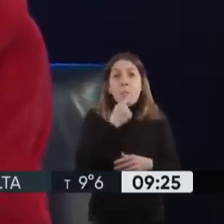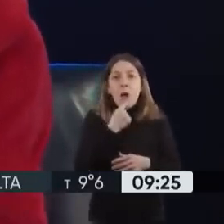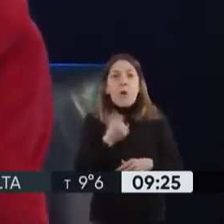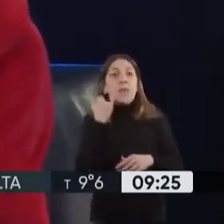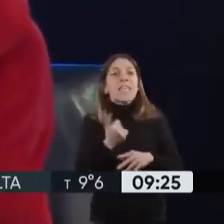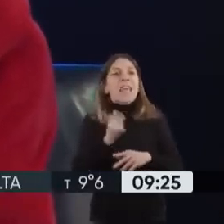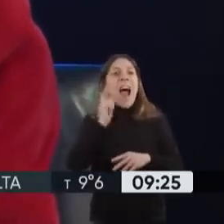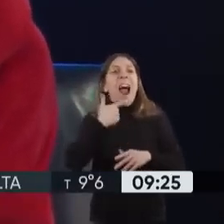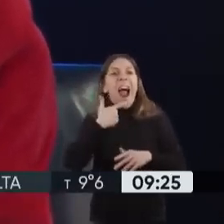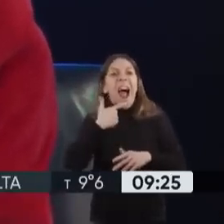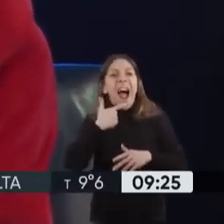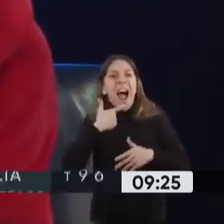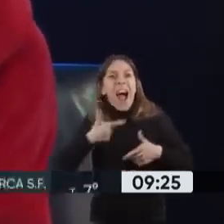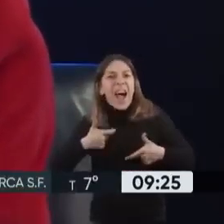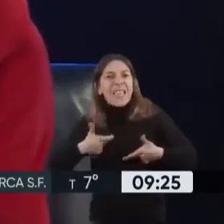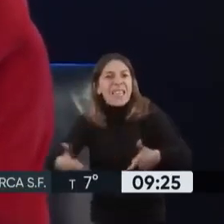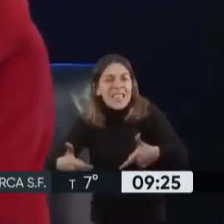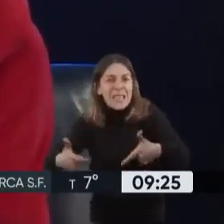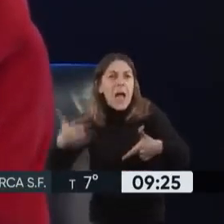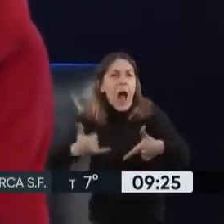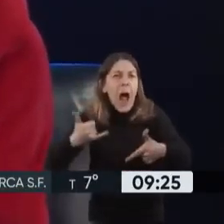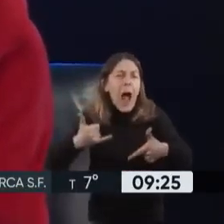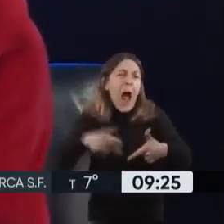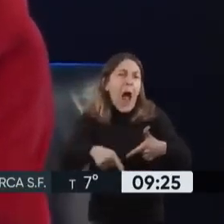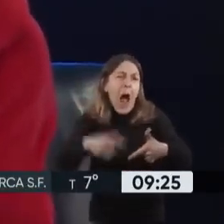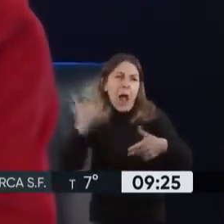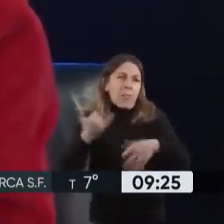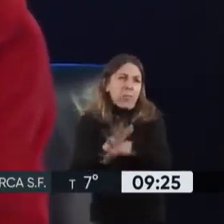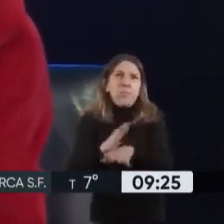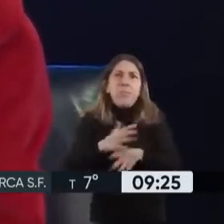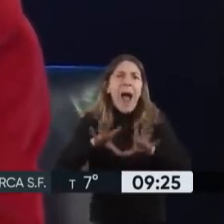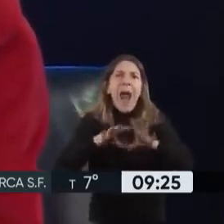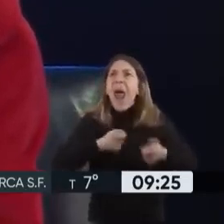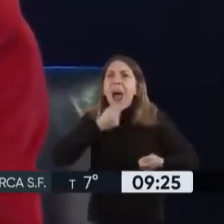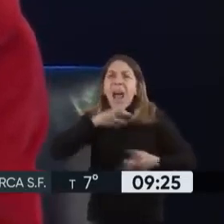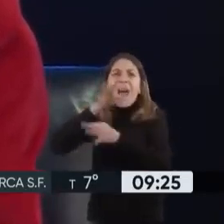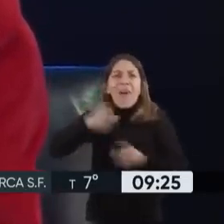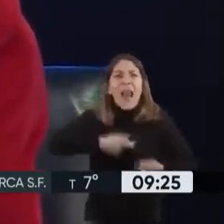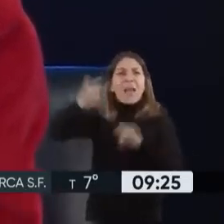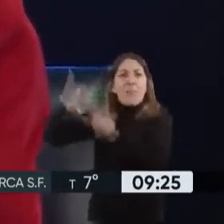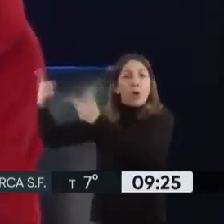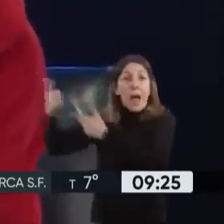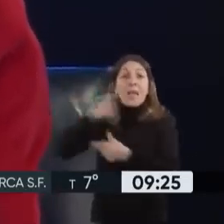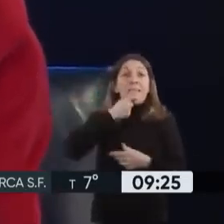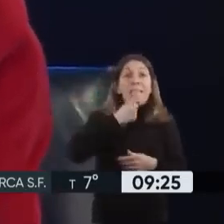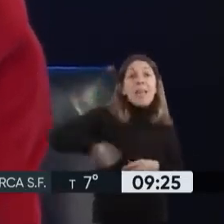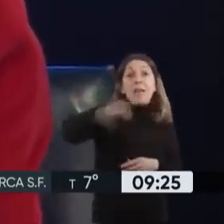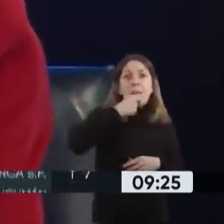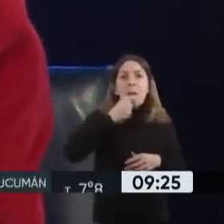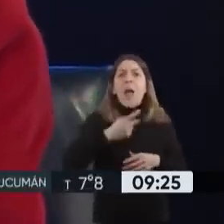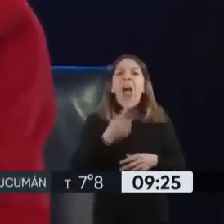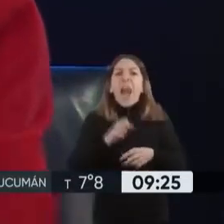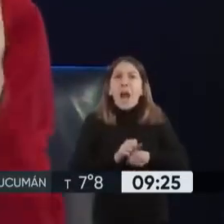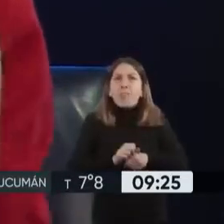reserva de gas natural más importante del mundo el materia no convencional que nosotros hoy no podamos llevar la energía a todas las provincias